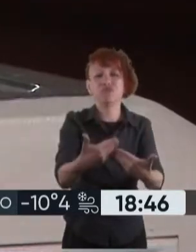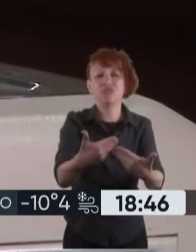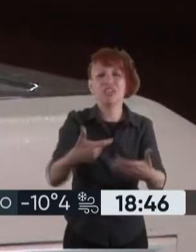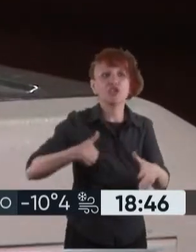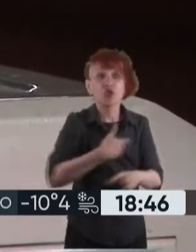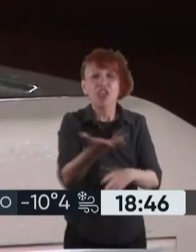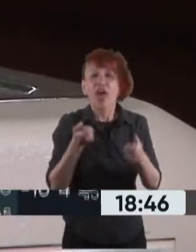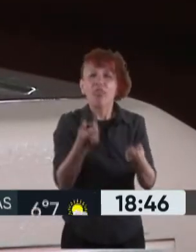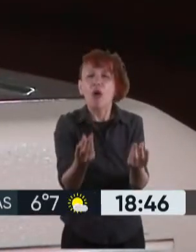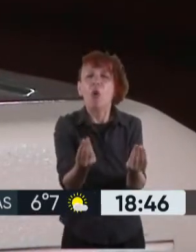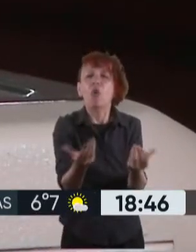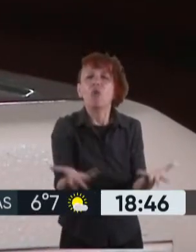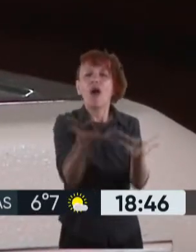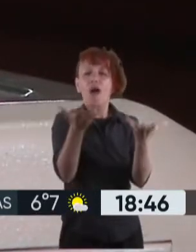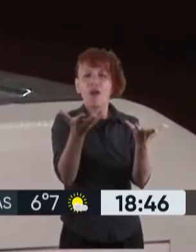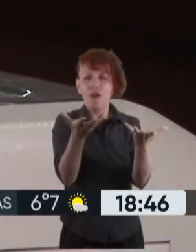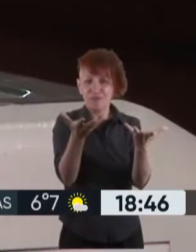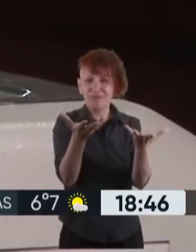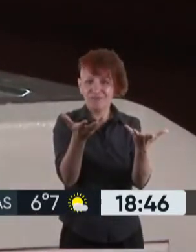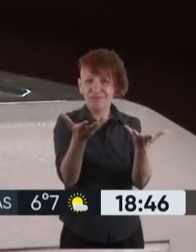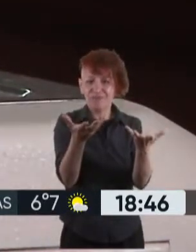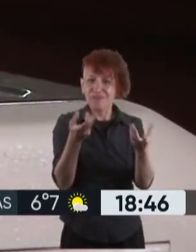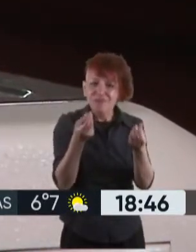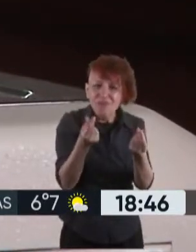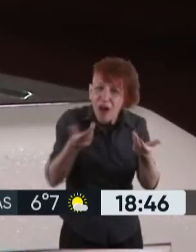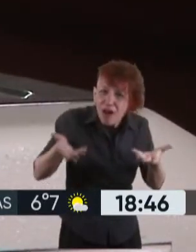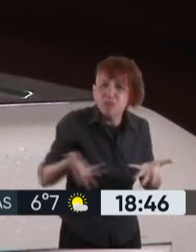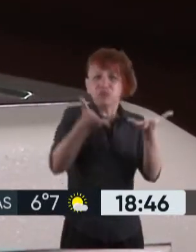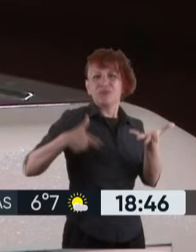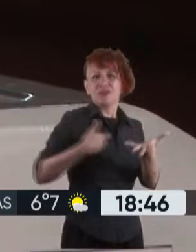sociedad, dándole riqueza a la sociedad.